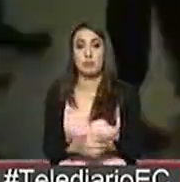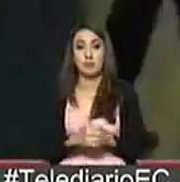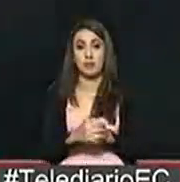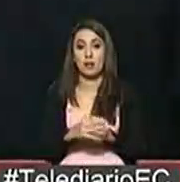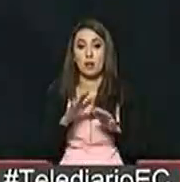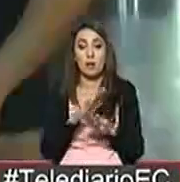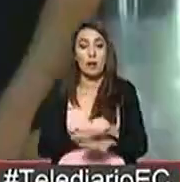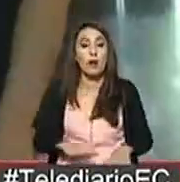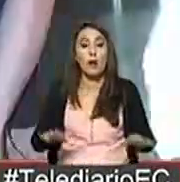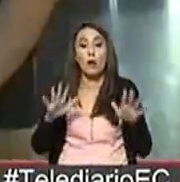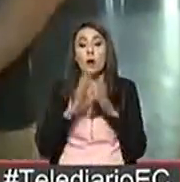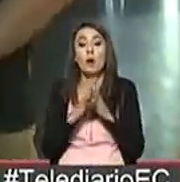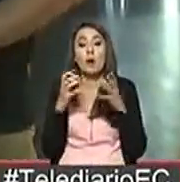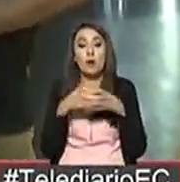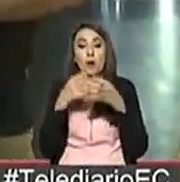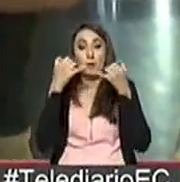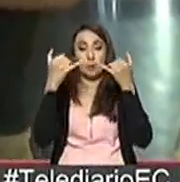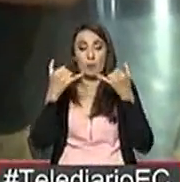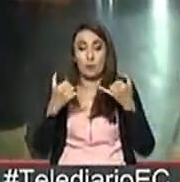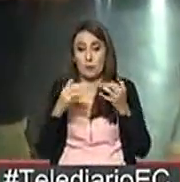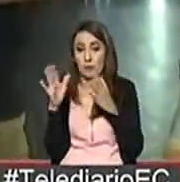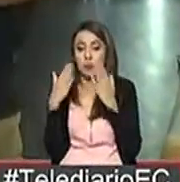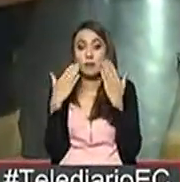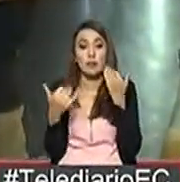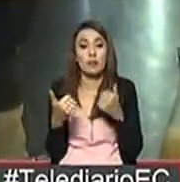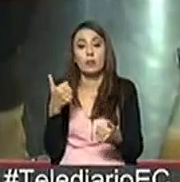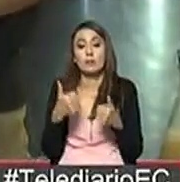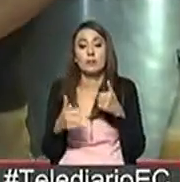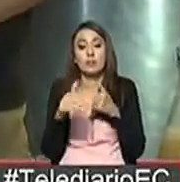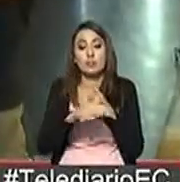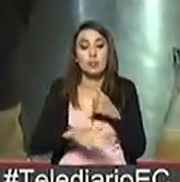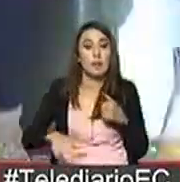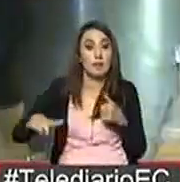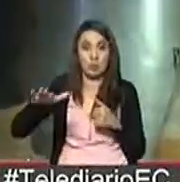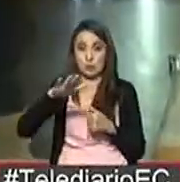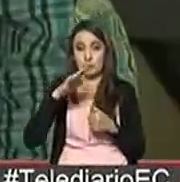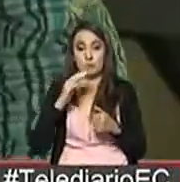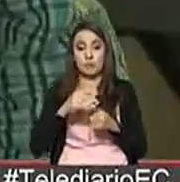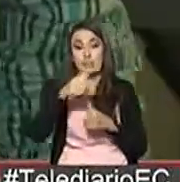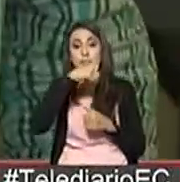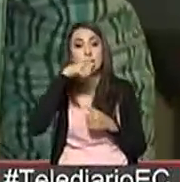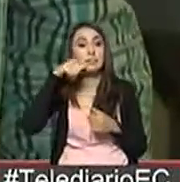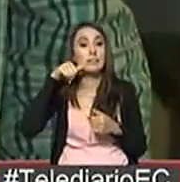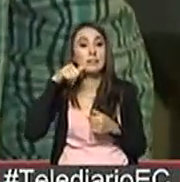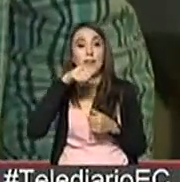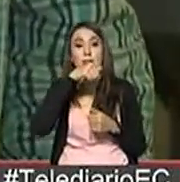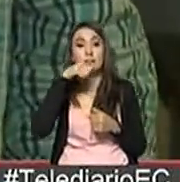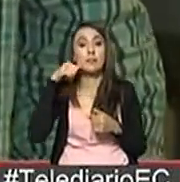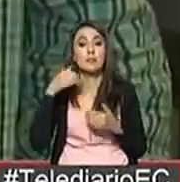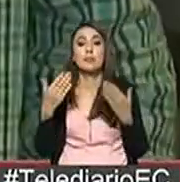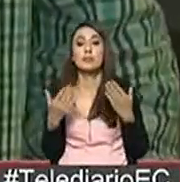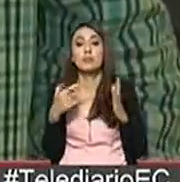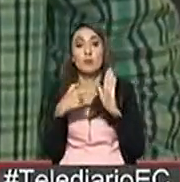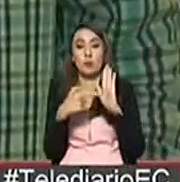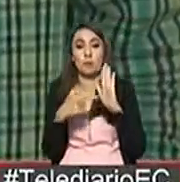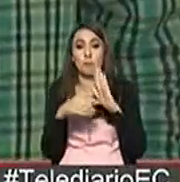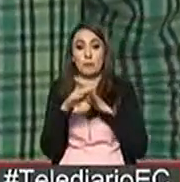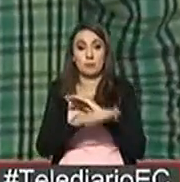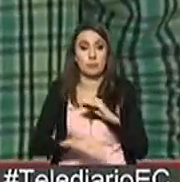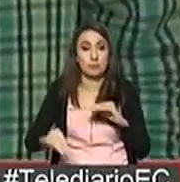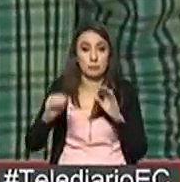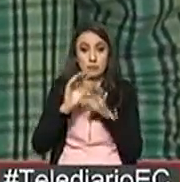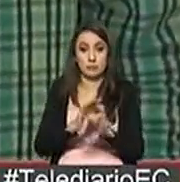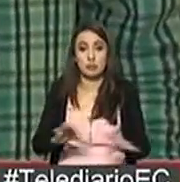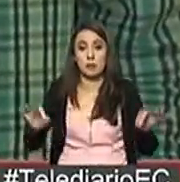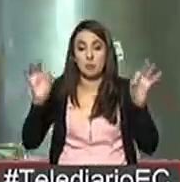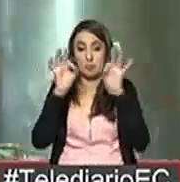en el evento que se llevó a cabo, donde se explicó prácticamente que los cerveceros artesanales constituyen uno de los pilares